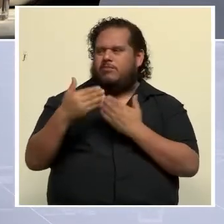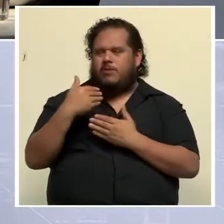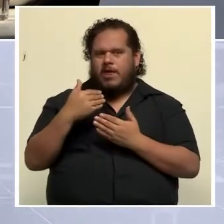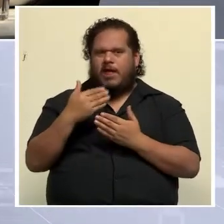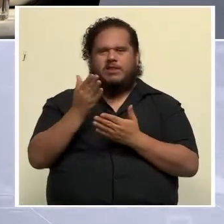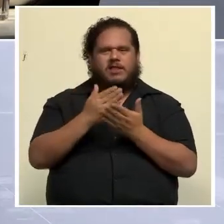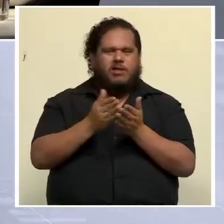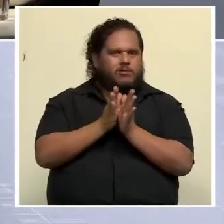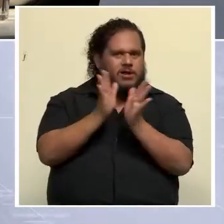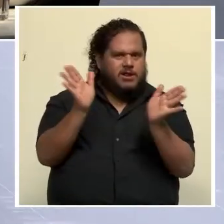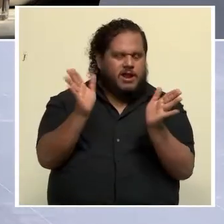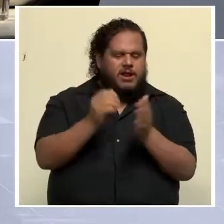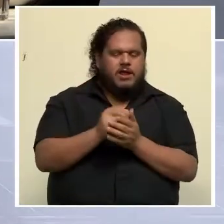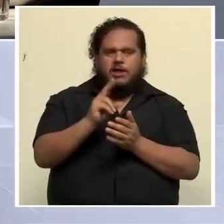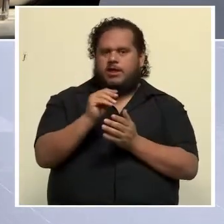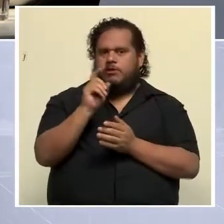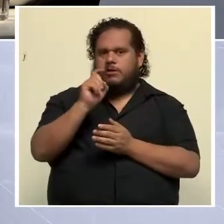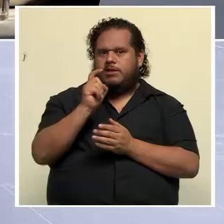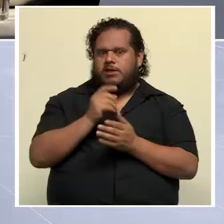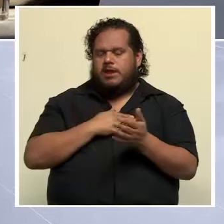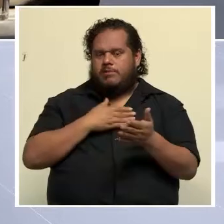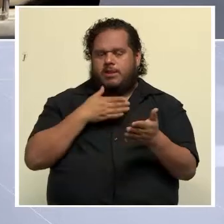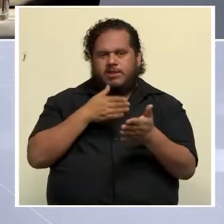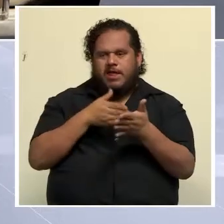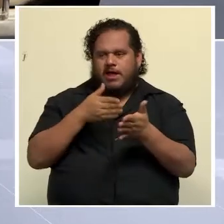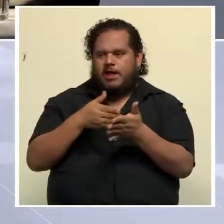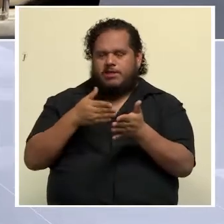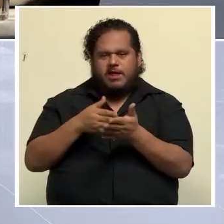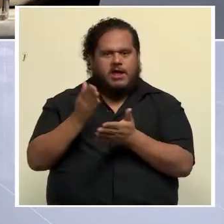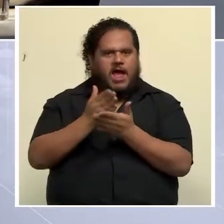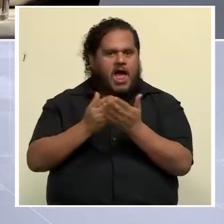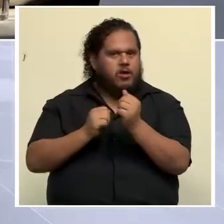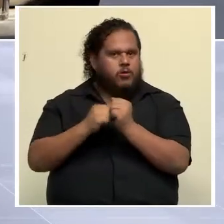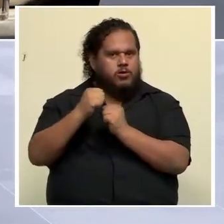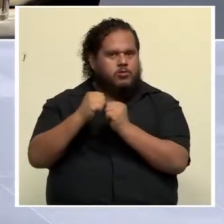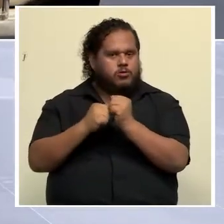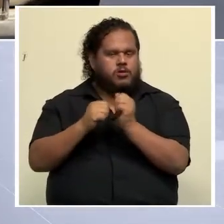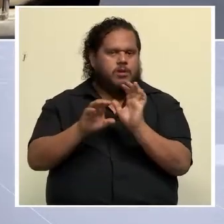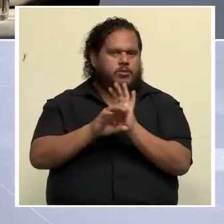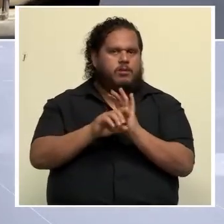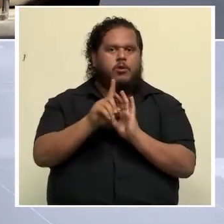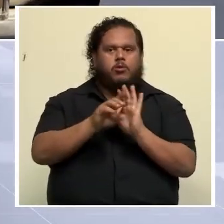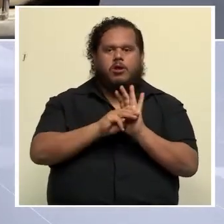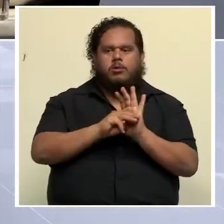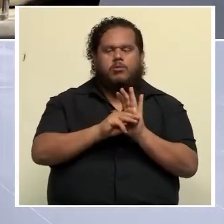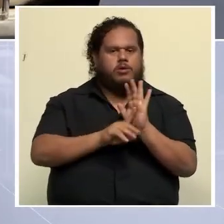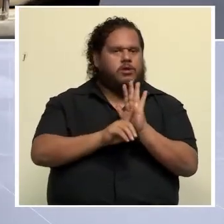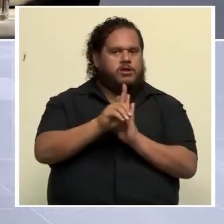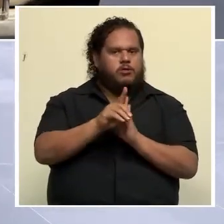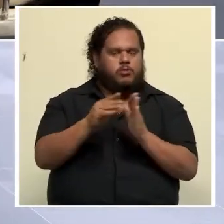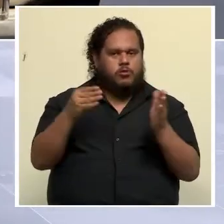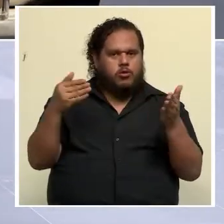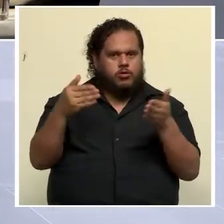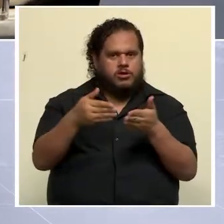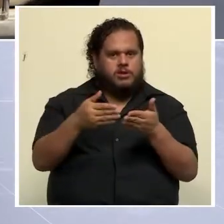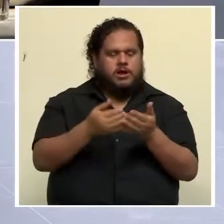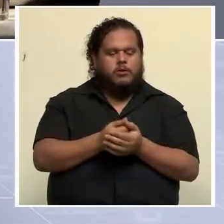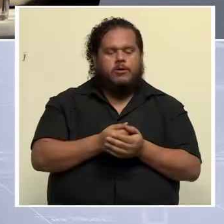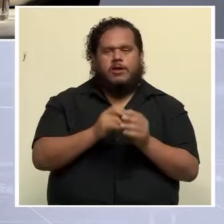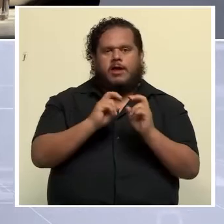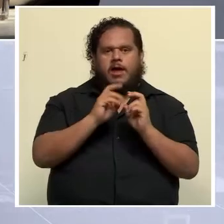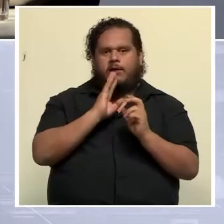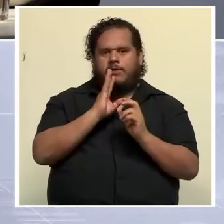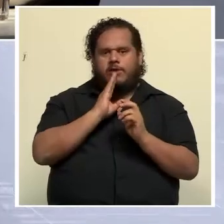generalizantes y no necesariamente atacan elementos que son de carácter estructural. Uno de ellos, el modelo de desarrollo efectivamente concentrado en términos de